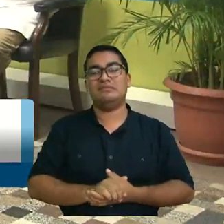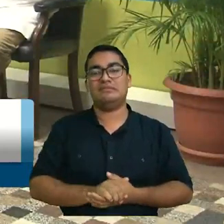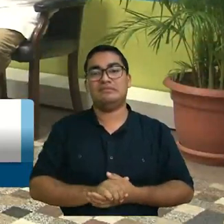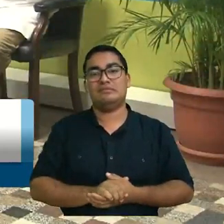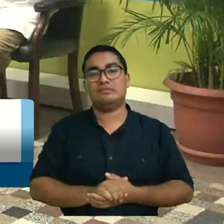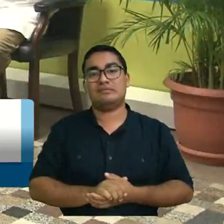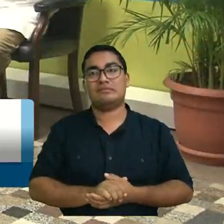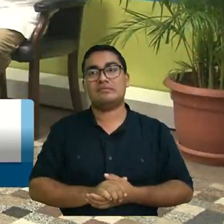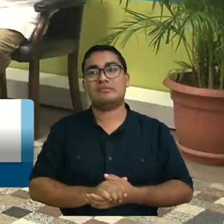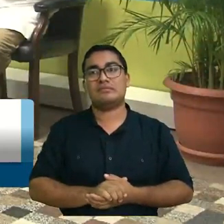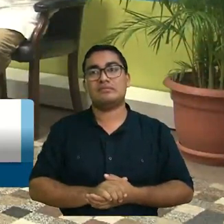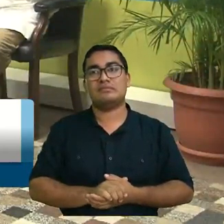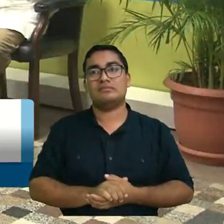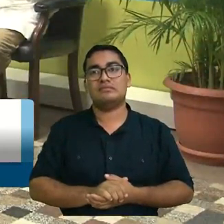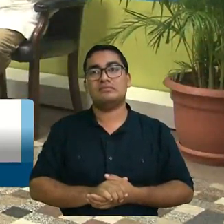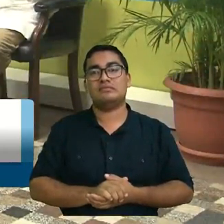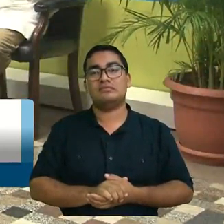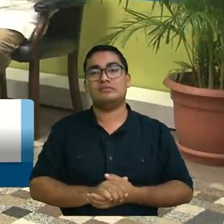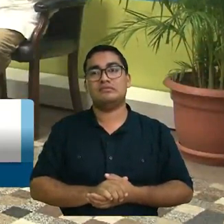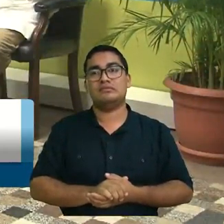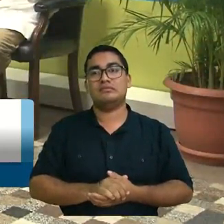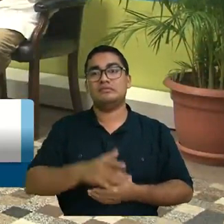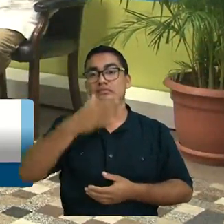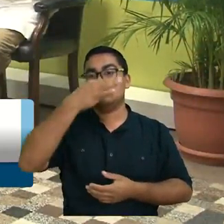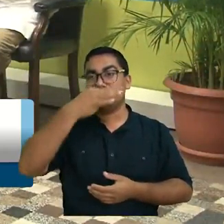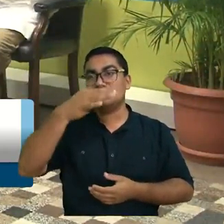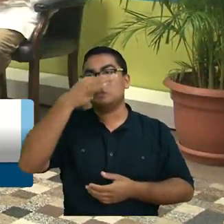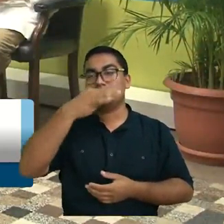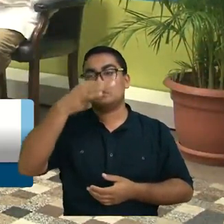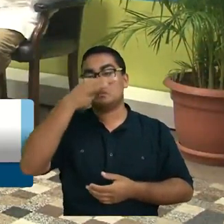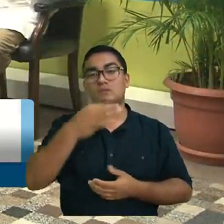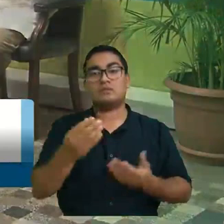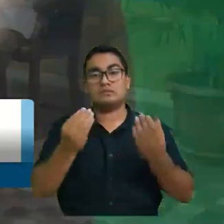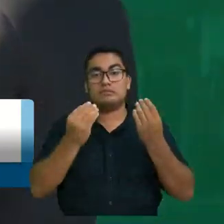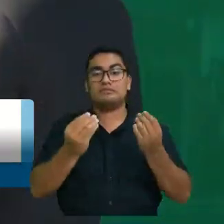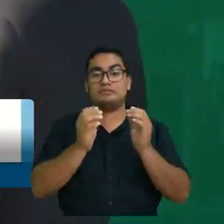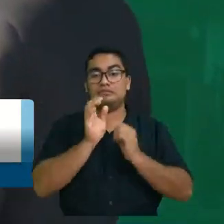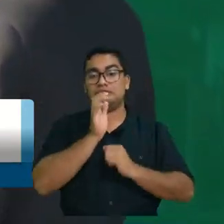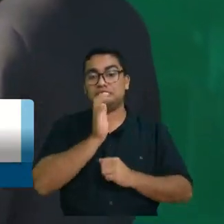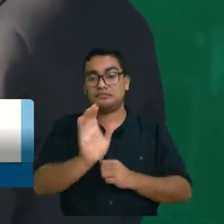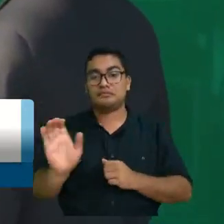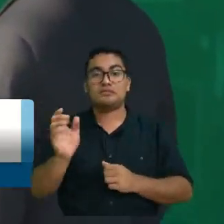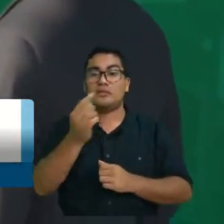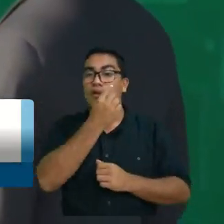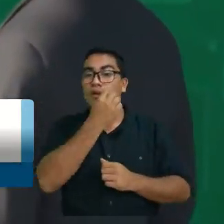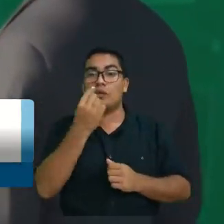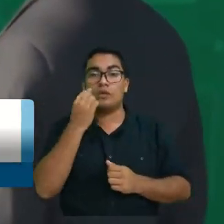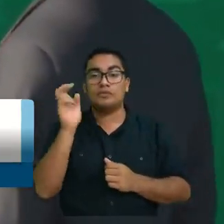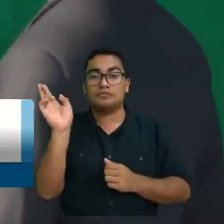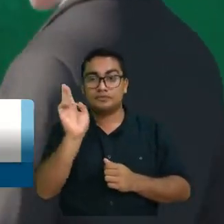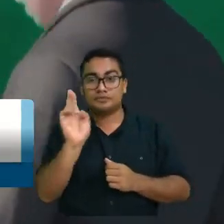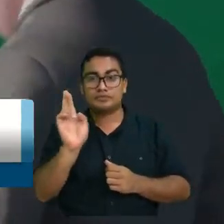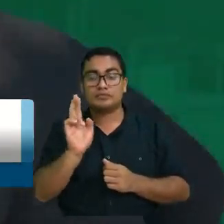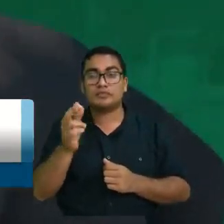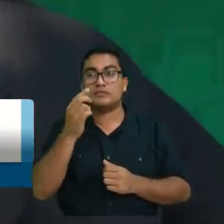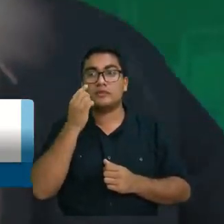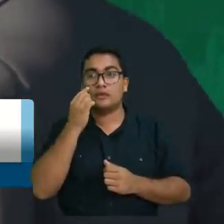Aparece la rinorrea, o lo que le llamamos la moqueadero con agua en los niños, los ojos rojos, el dolor en los